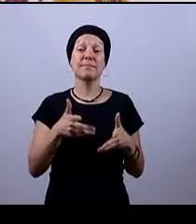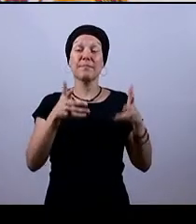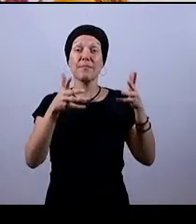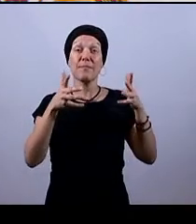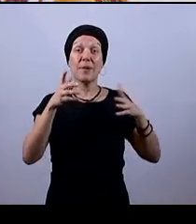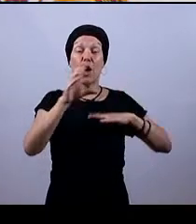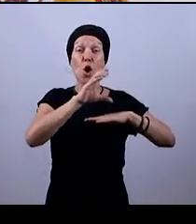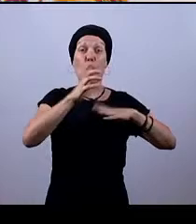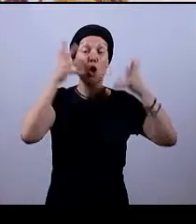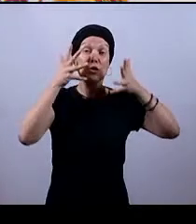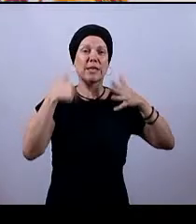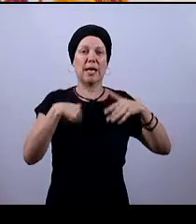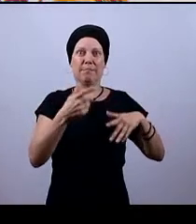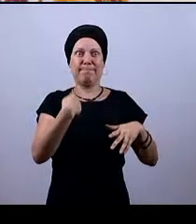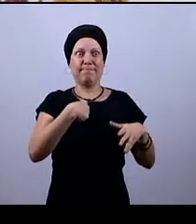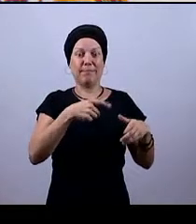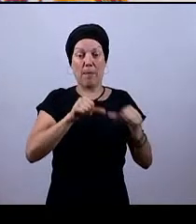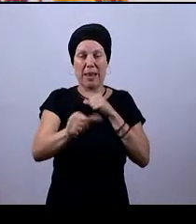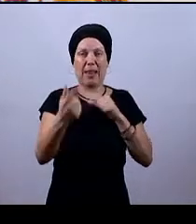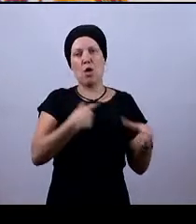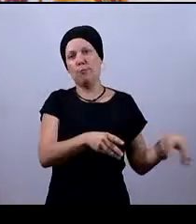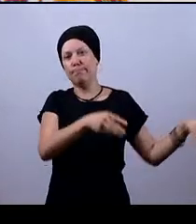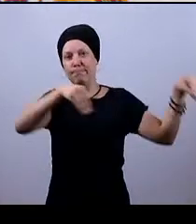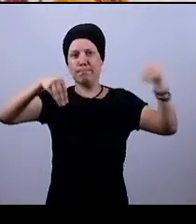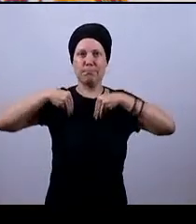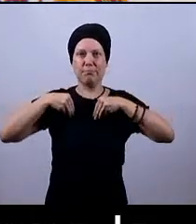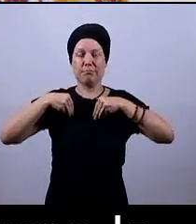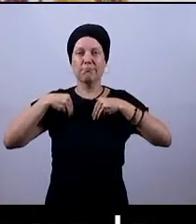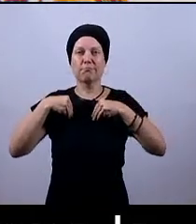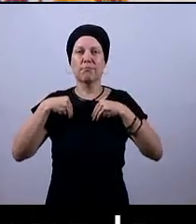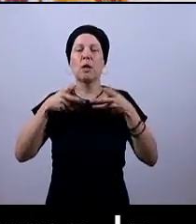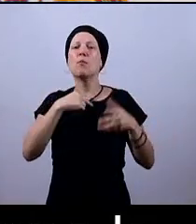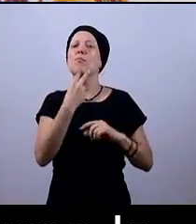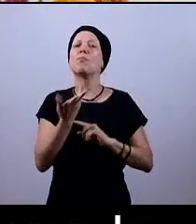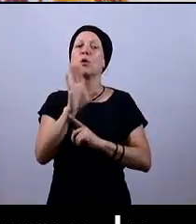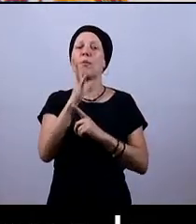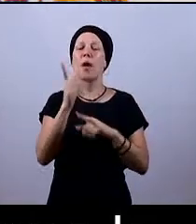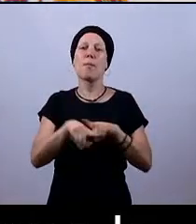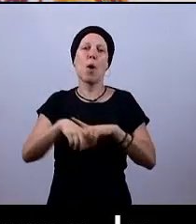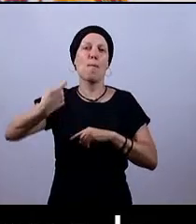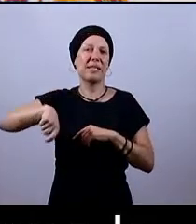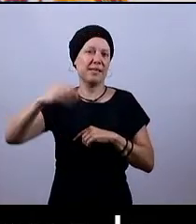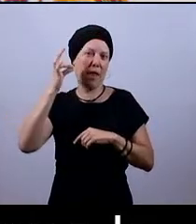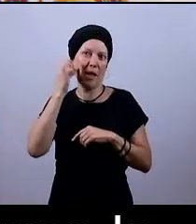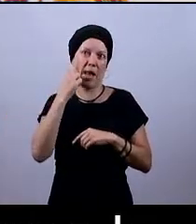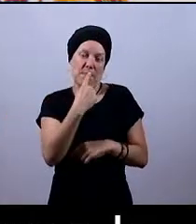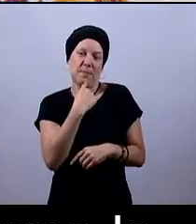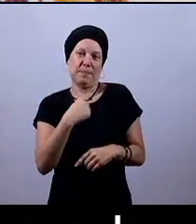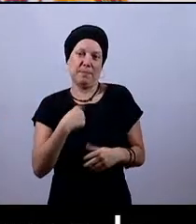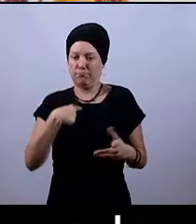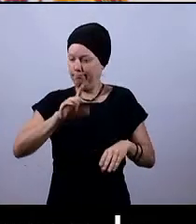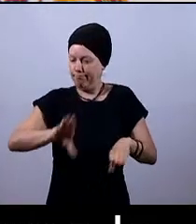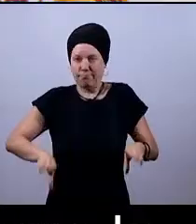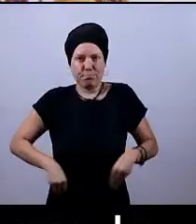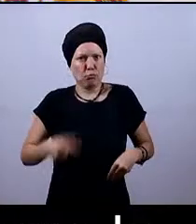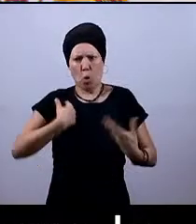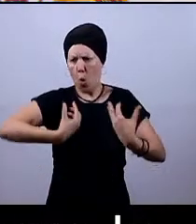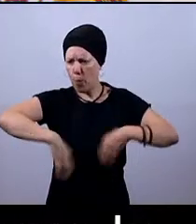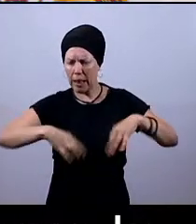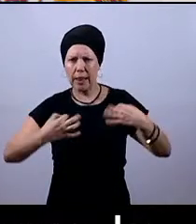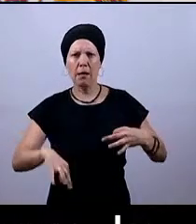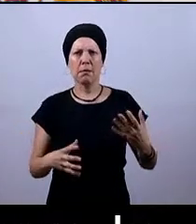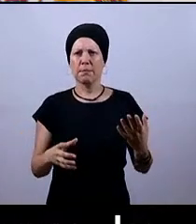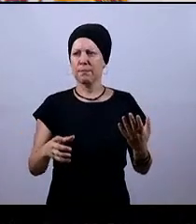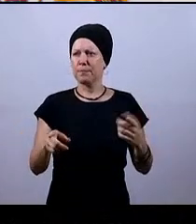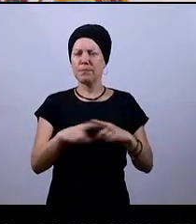a partir de ahora asumo la portavocía del Gobierno por mandato de nuestra presidenta, la asumo con humildad, la asumo